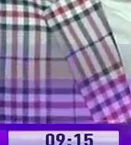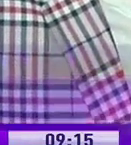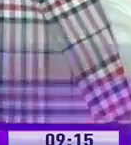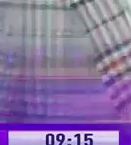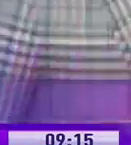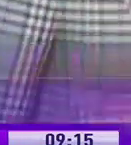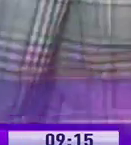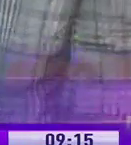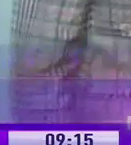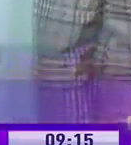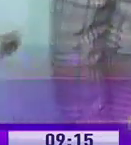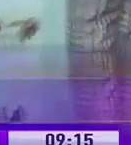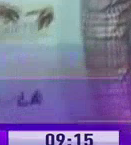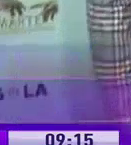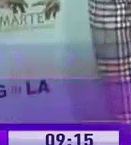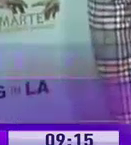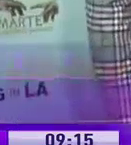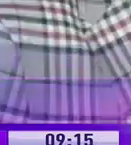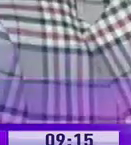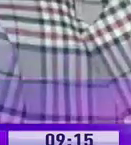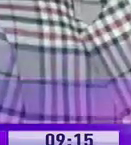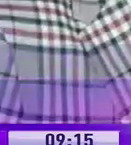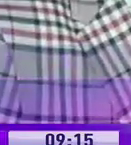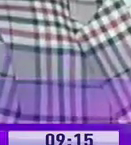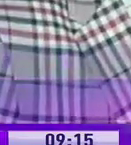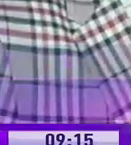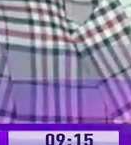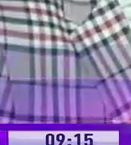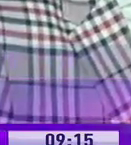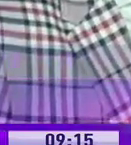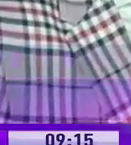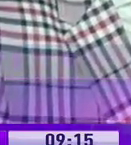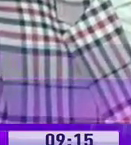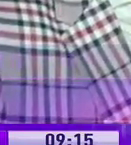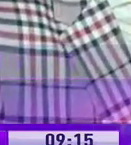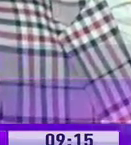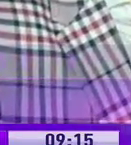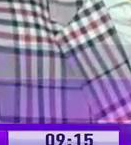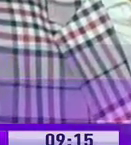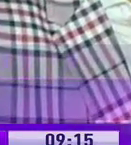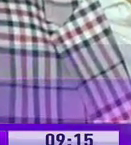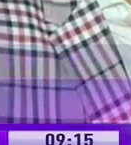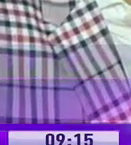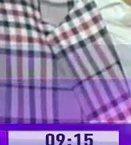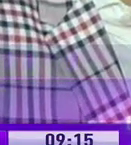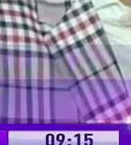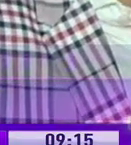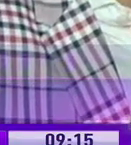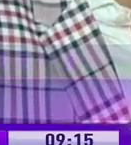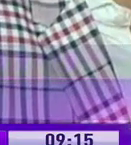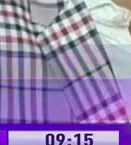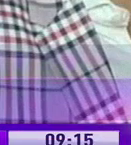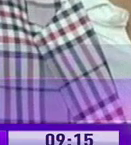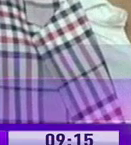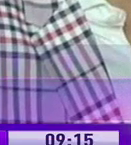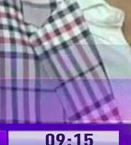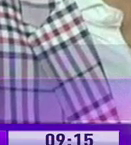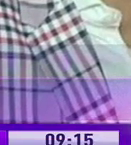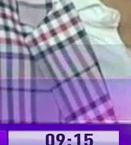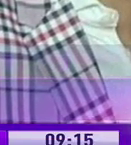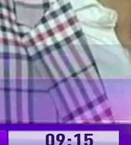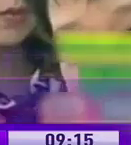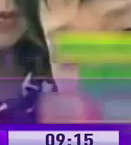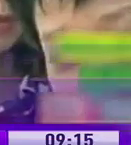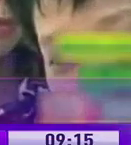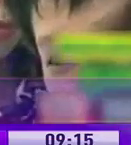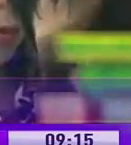espectáculo. Les contamos que la actriz Kay del Castillo se negó a la propuesta de matrimonio del hijo de Eugenio Derbez. Los